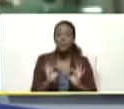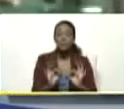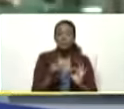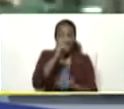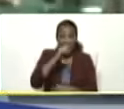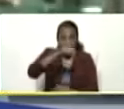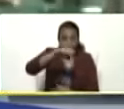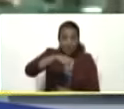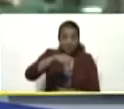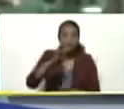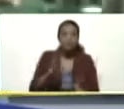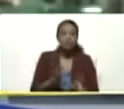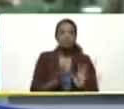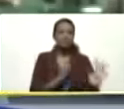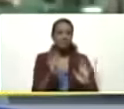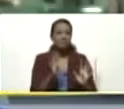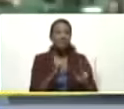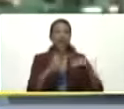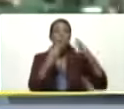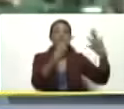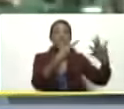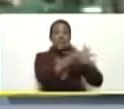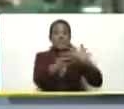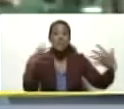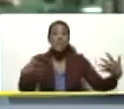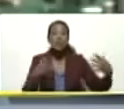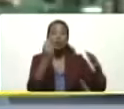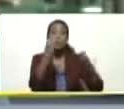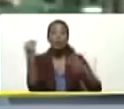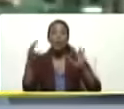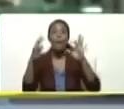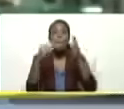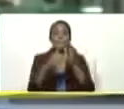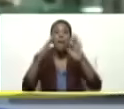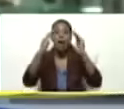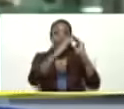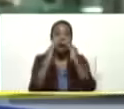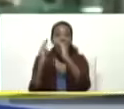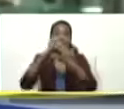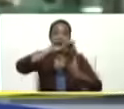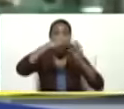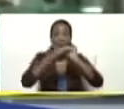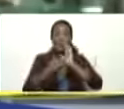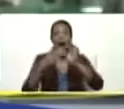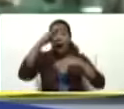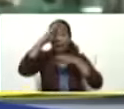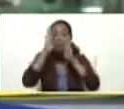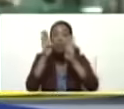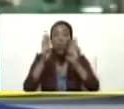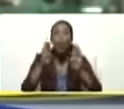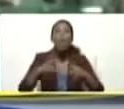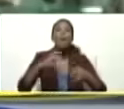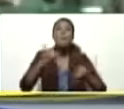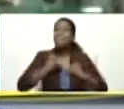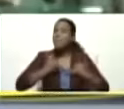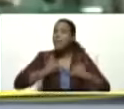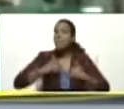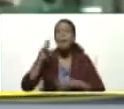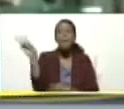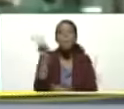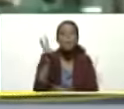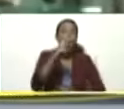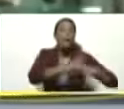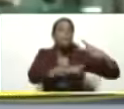2024, los 7.200.000 hogares atendidos por los CLAP es con producción